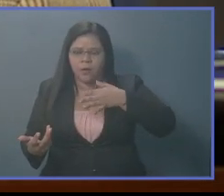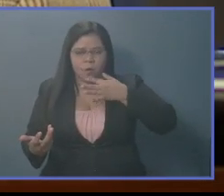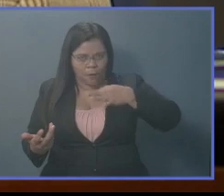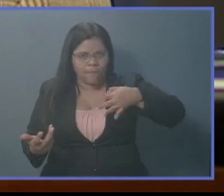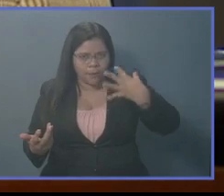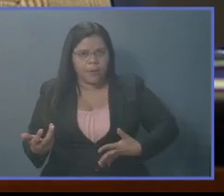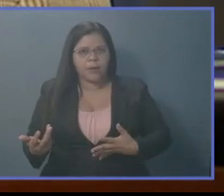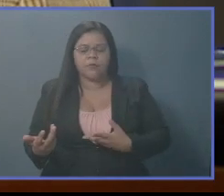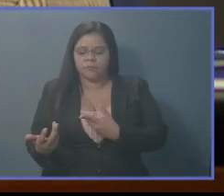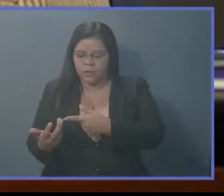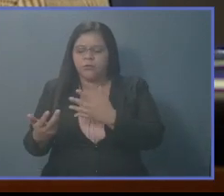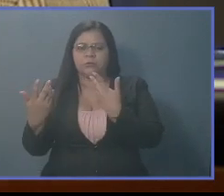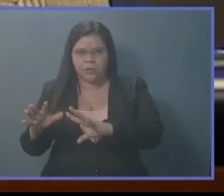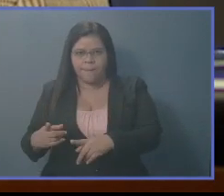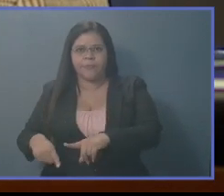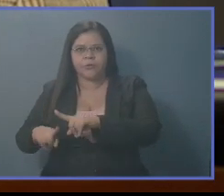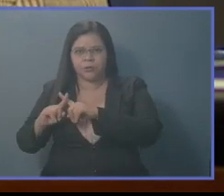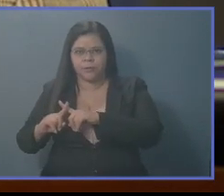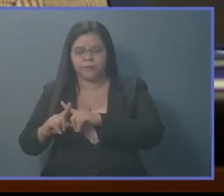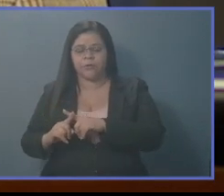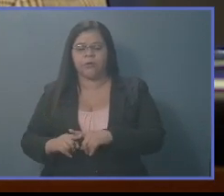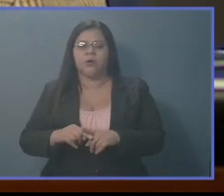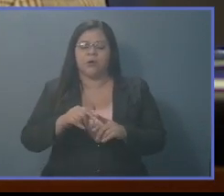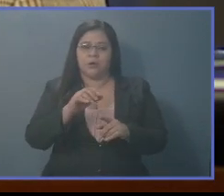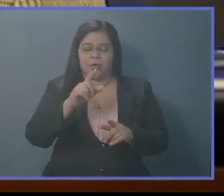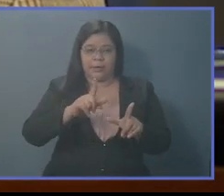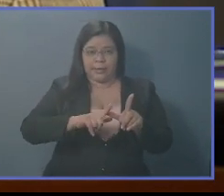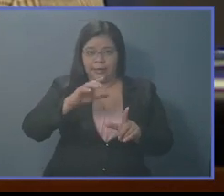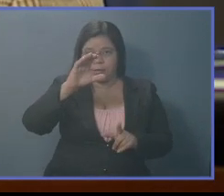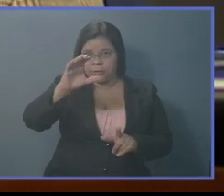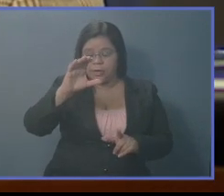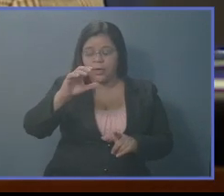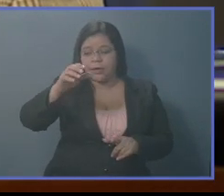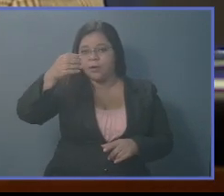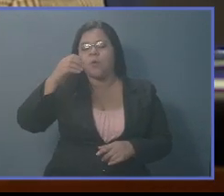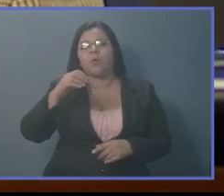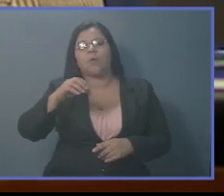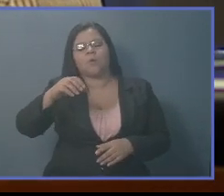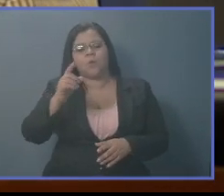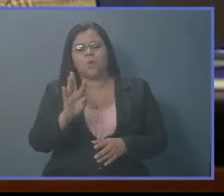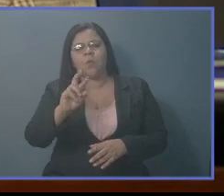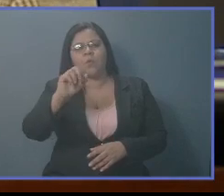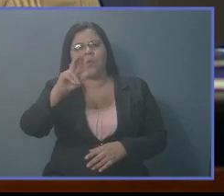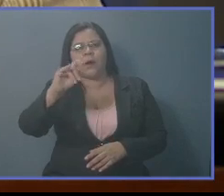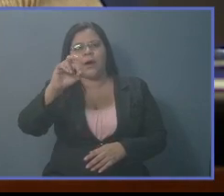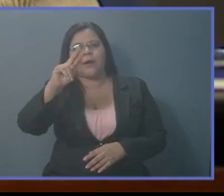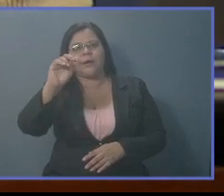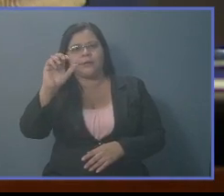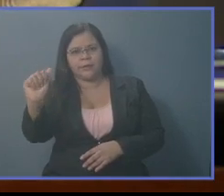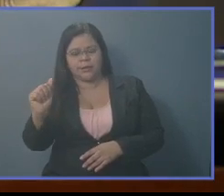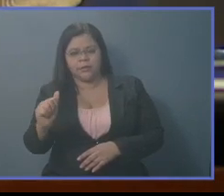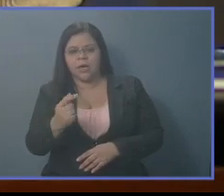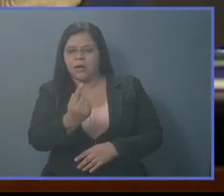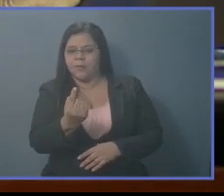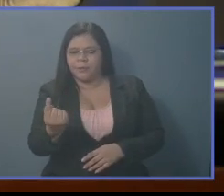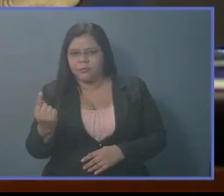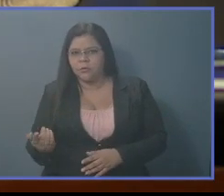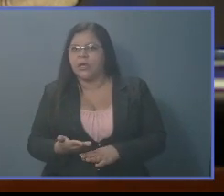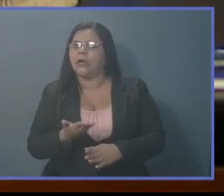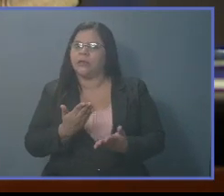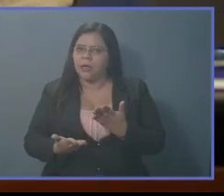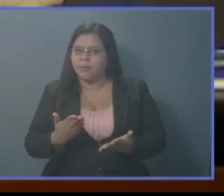confirma COVID-19. C. Cuarentena. Mecanismos para separar y restringir la movilidad de las personas asintomáticas que pudieron ser expuestas